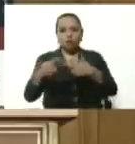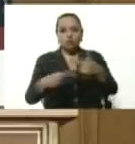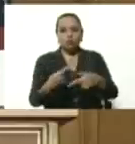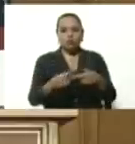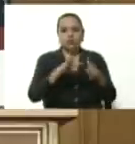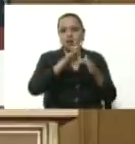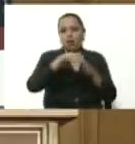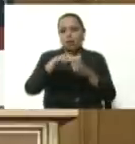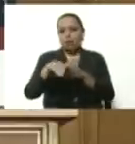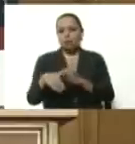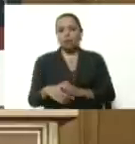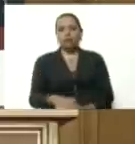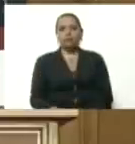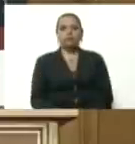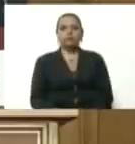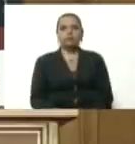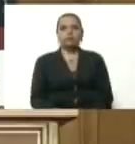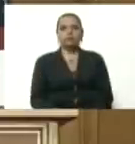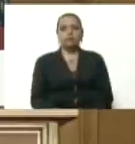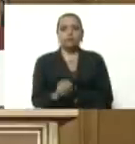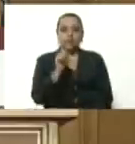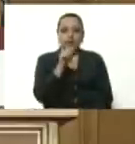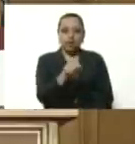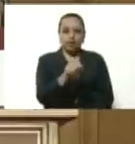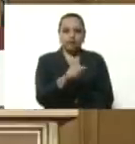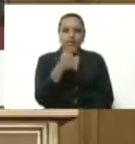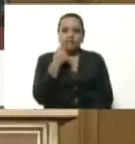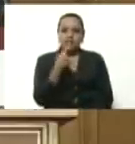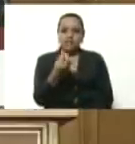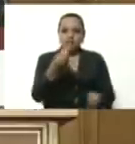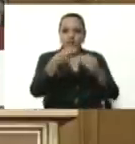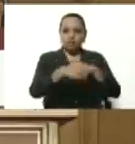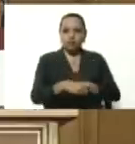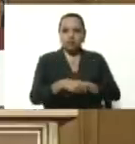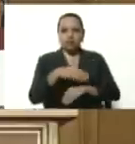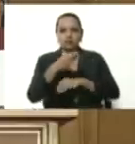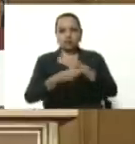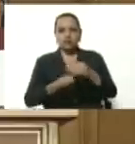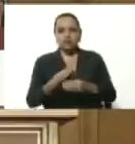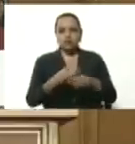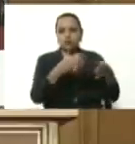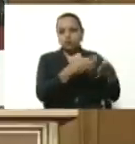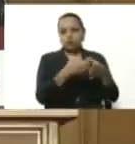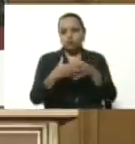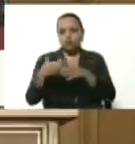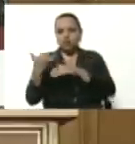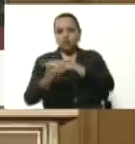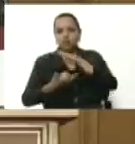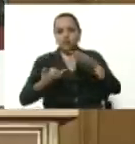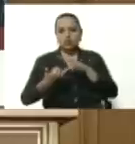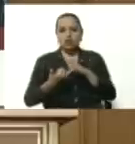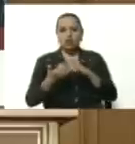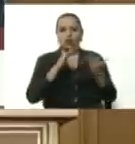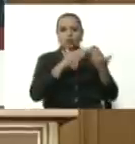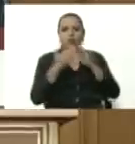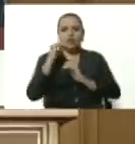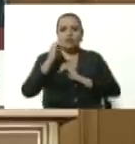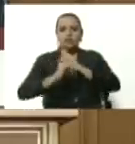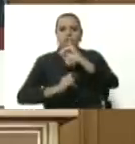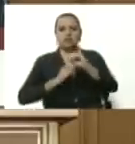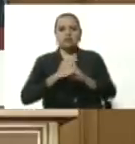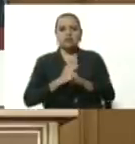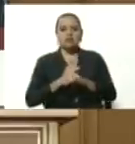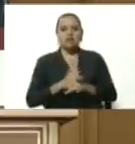llamaron. Allí, fíjense lo que dice el acuerdo, se insta a los estados e instituciones multilaterales de la comunidad internacional